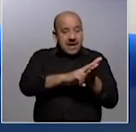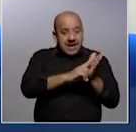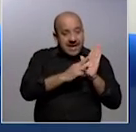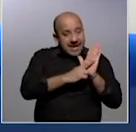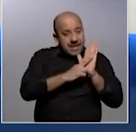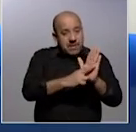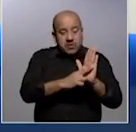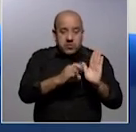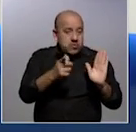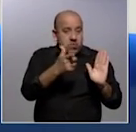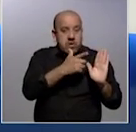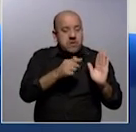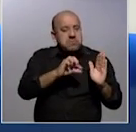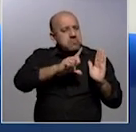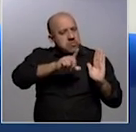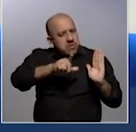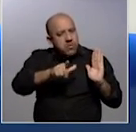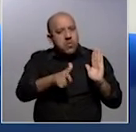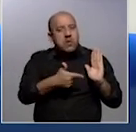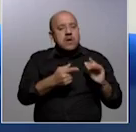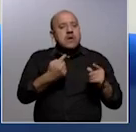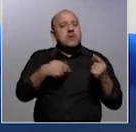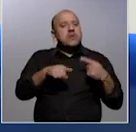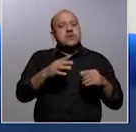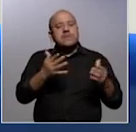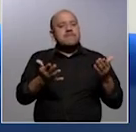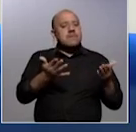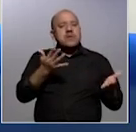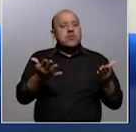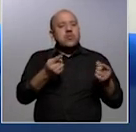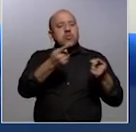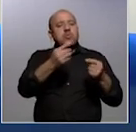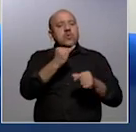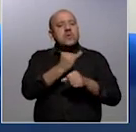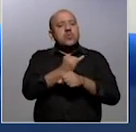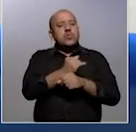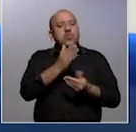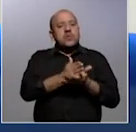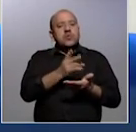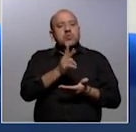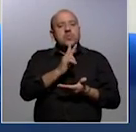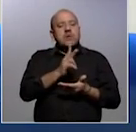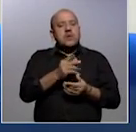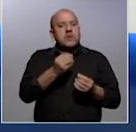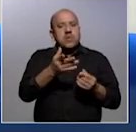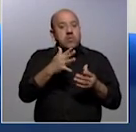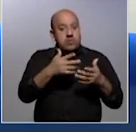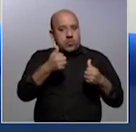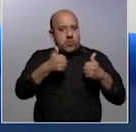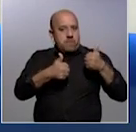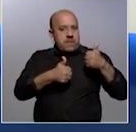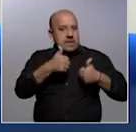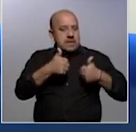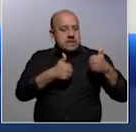reglamentar esa ley digamos cómo actúa la institución derechos humanos cuando se están creando además tantas competencias